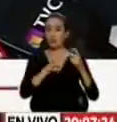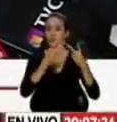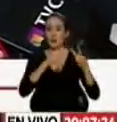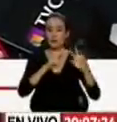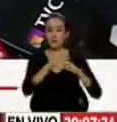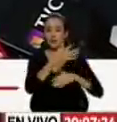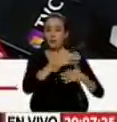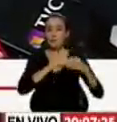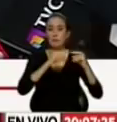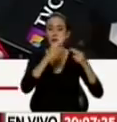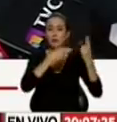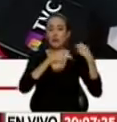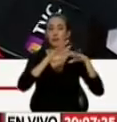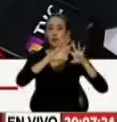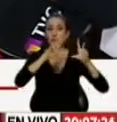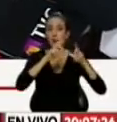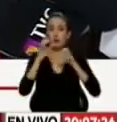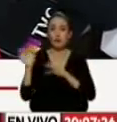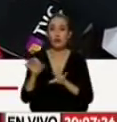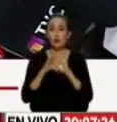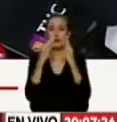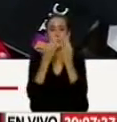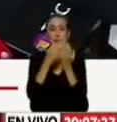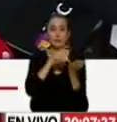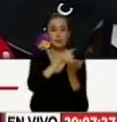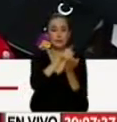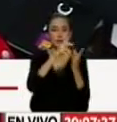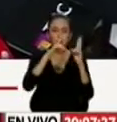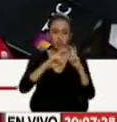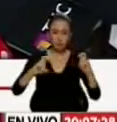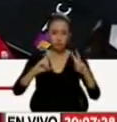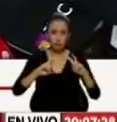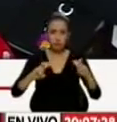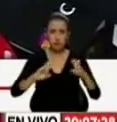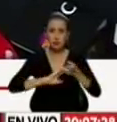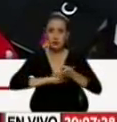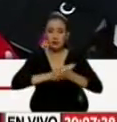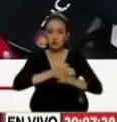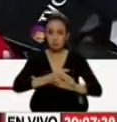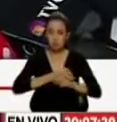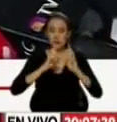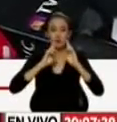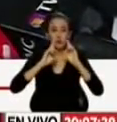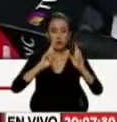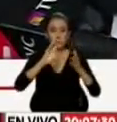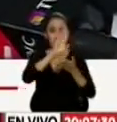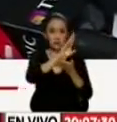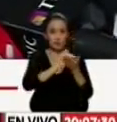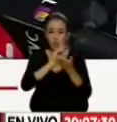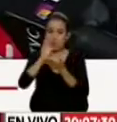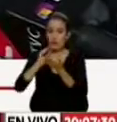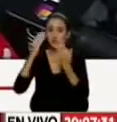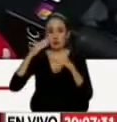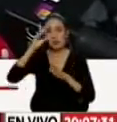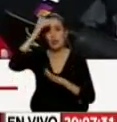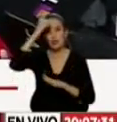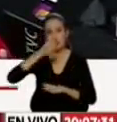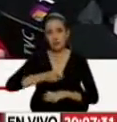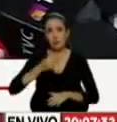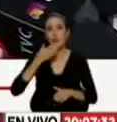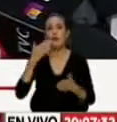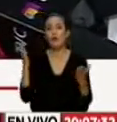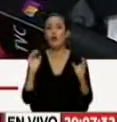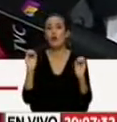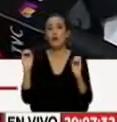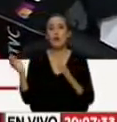elementos de convicción con los que se recaben y luego cuando ya tengamos estos elementos de convicción se tomará la decisión para establecer si es que